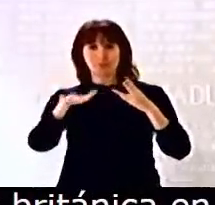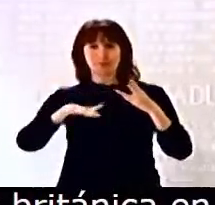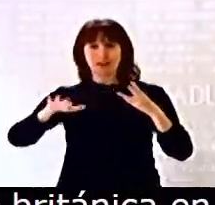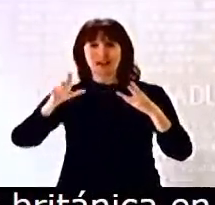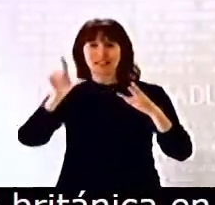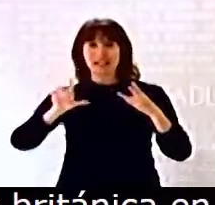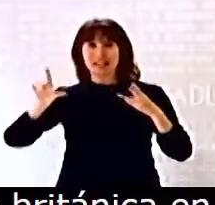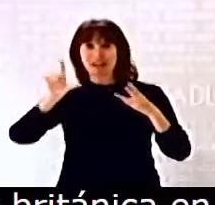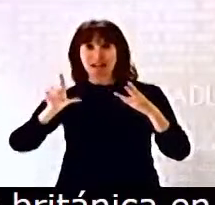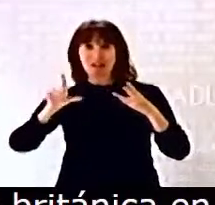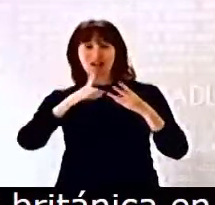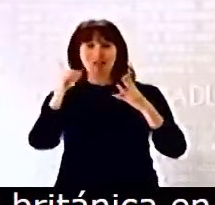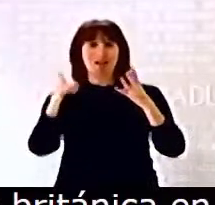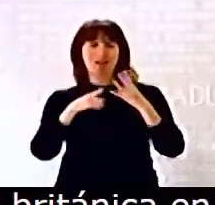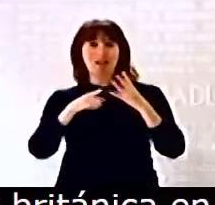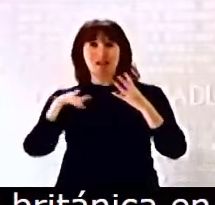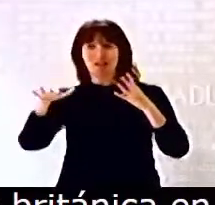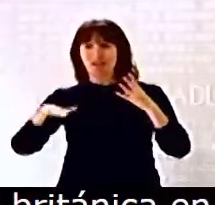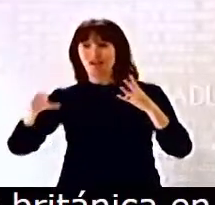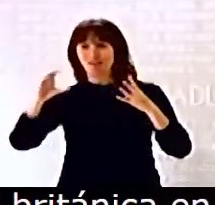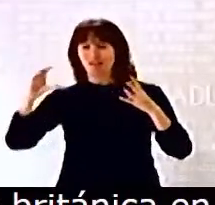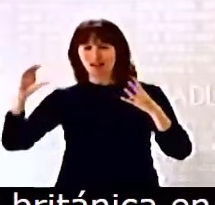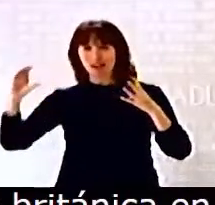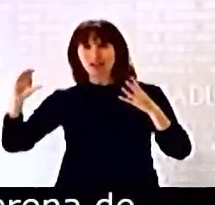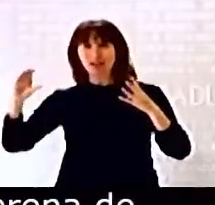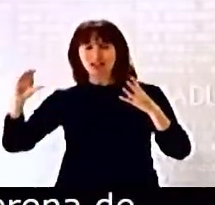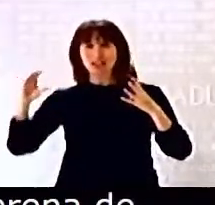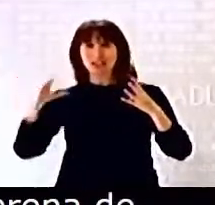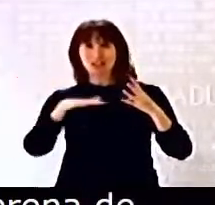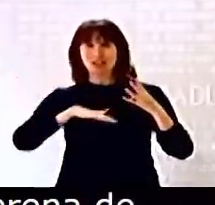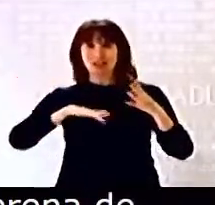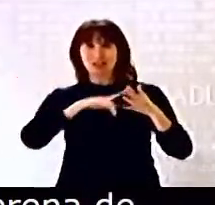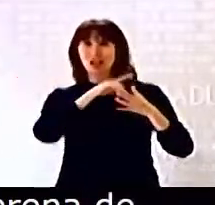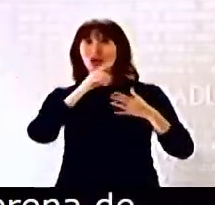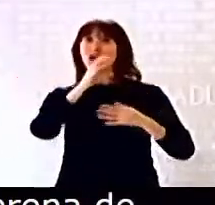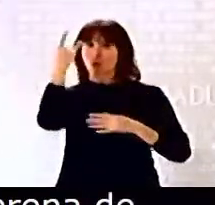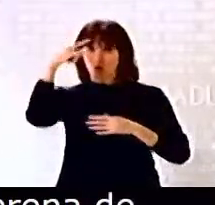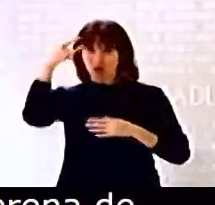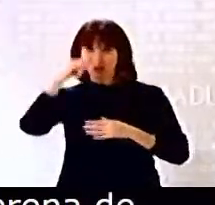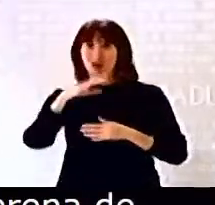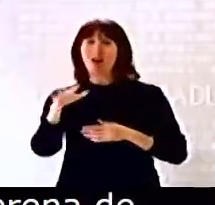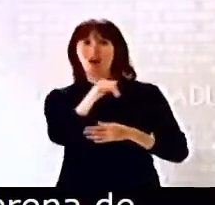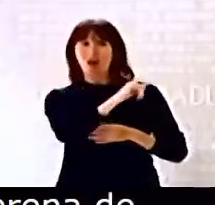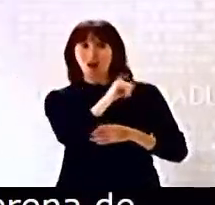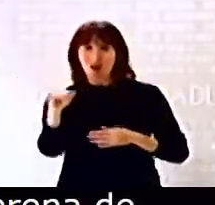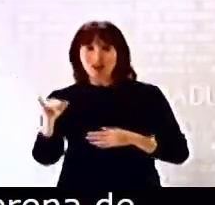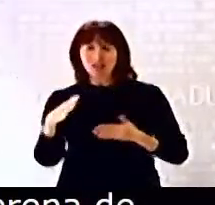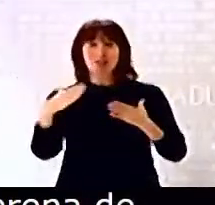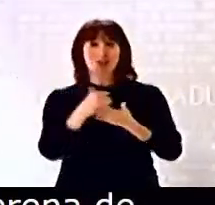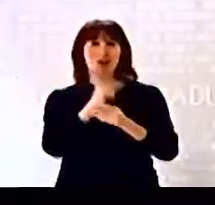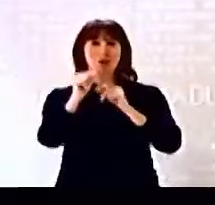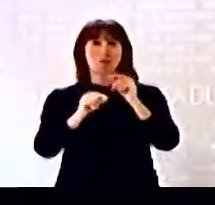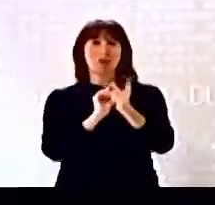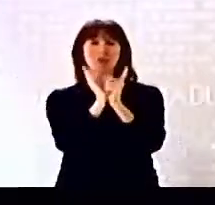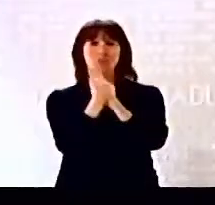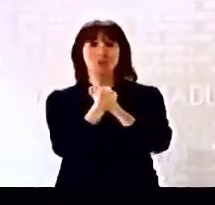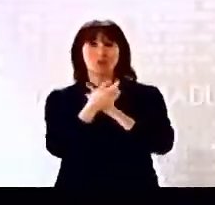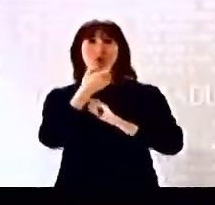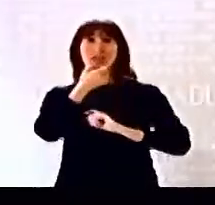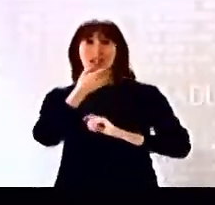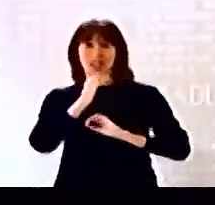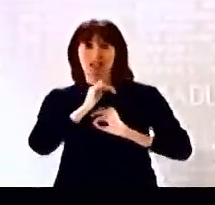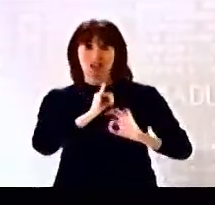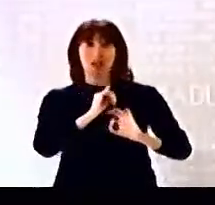Llerena, en el área de salud de Cáceres y en el área de salud de Coria. La actitud ante esta